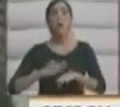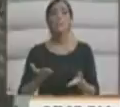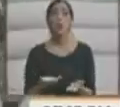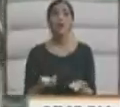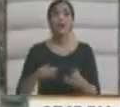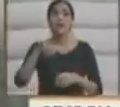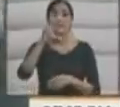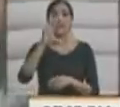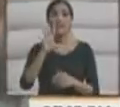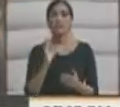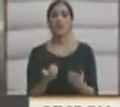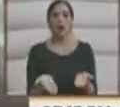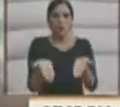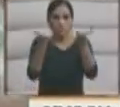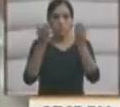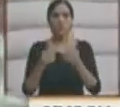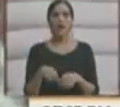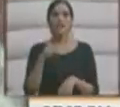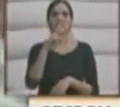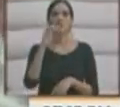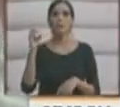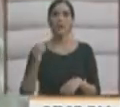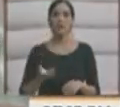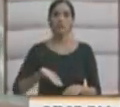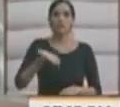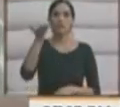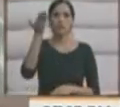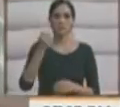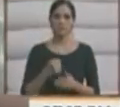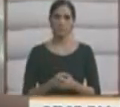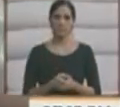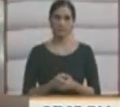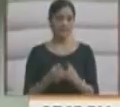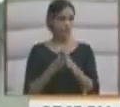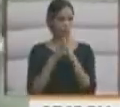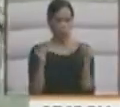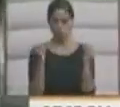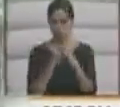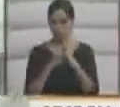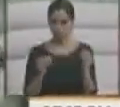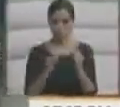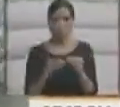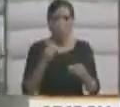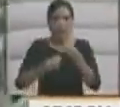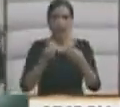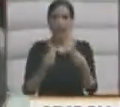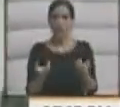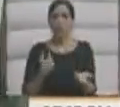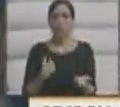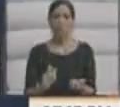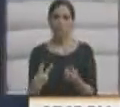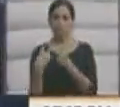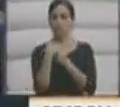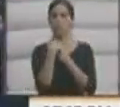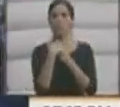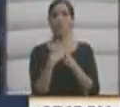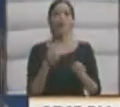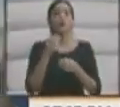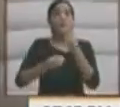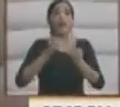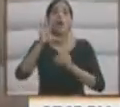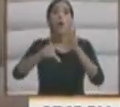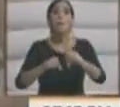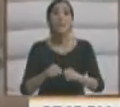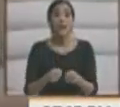35 y vale 100,000. Entonces, en todo, porque ellos hacen con uno lo que quiera. Tú vas a comprar un precio, allá abajo